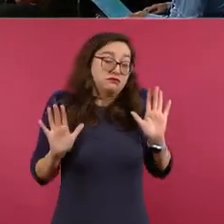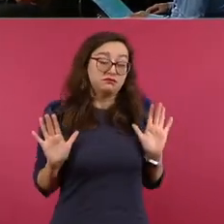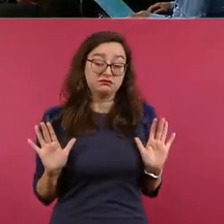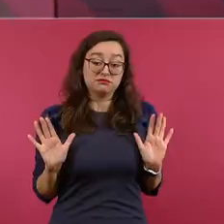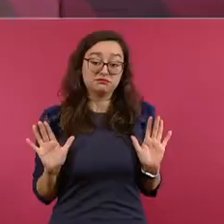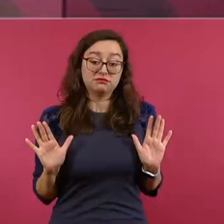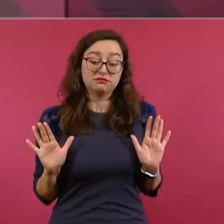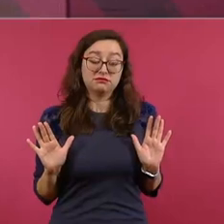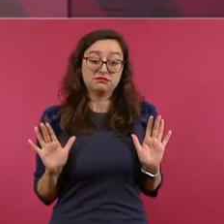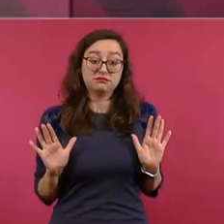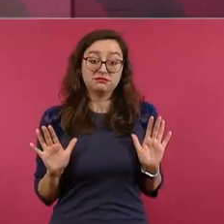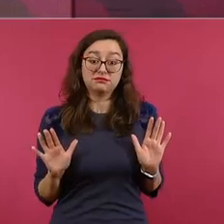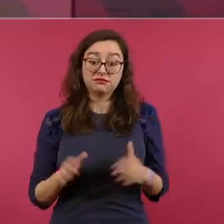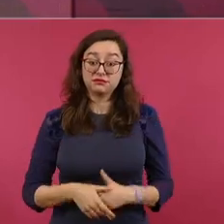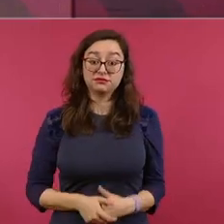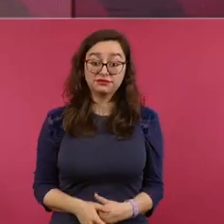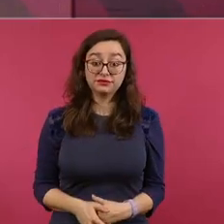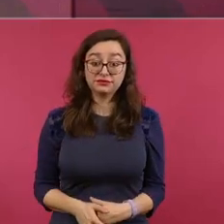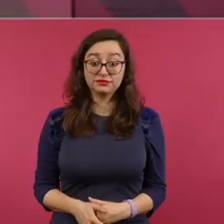ellos demostraron